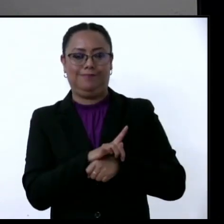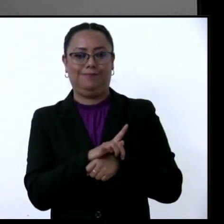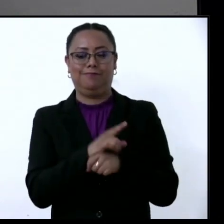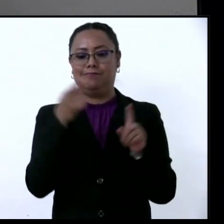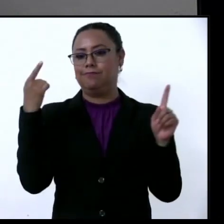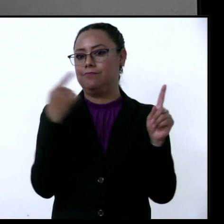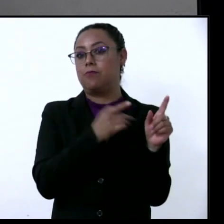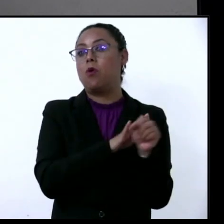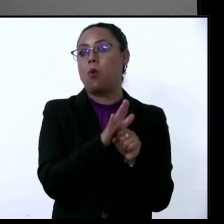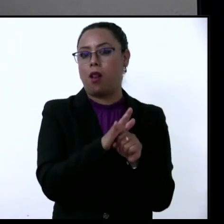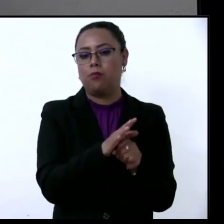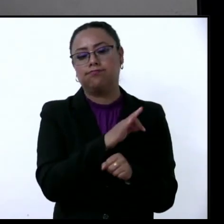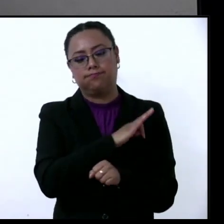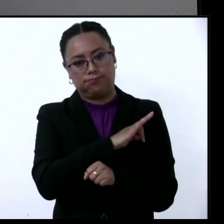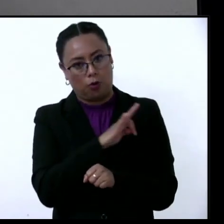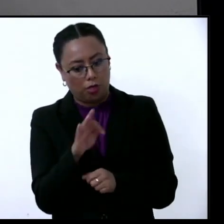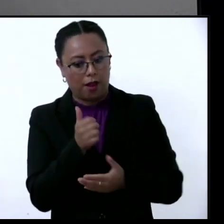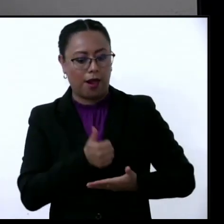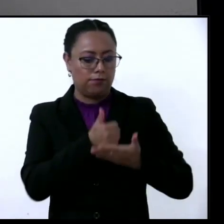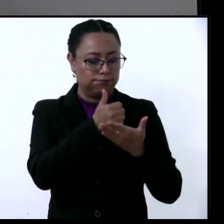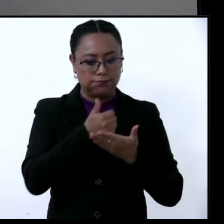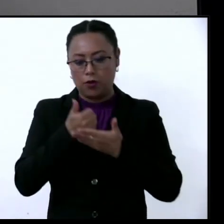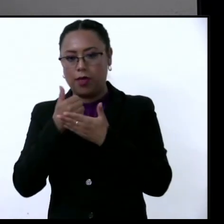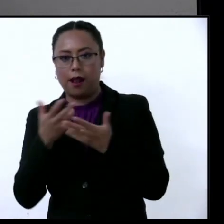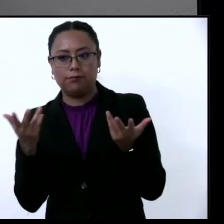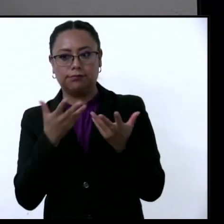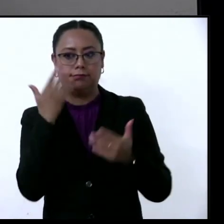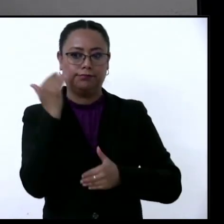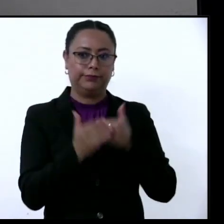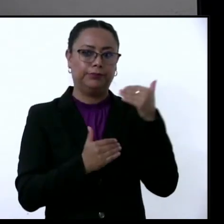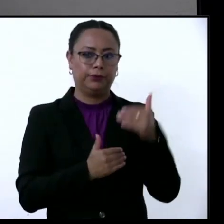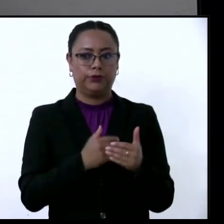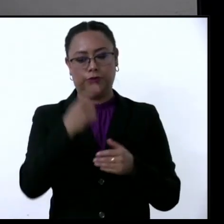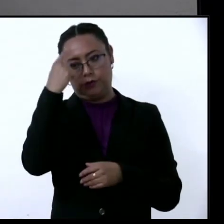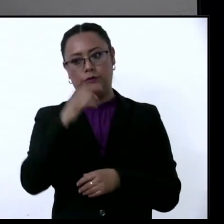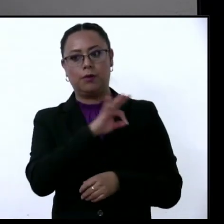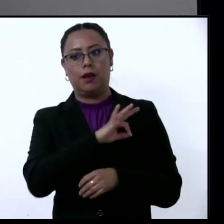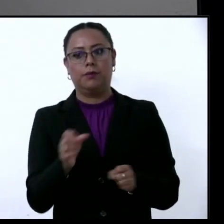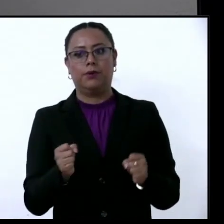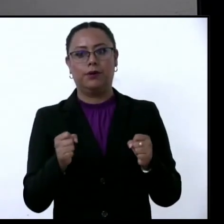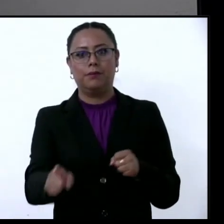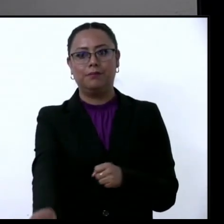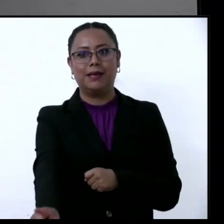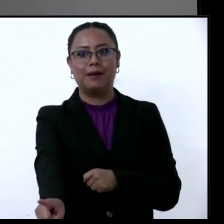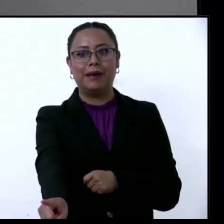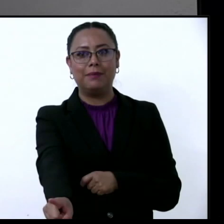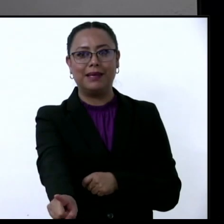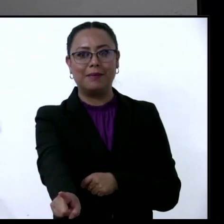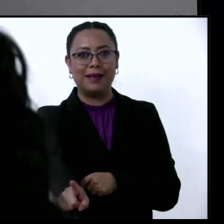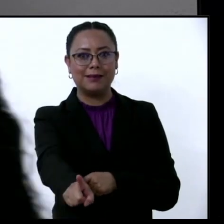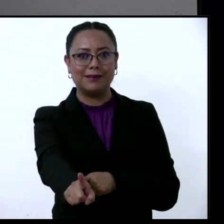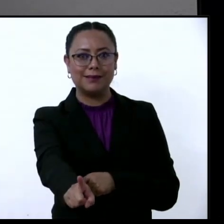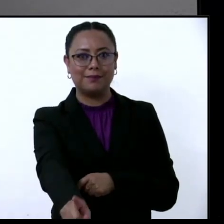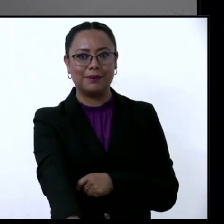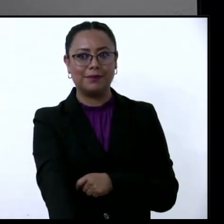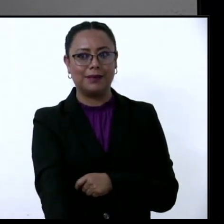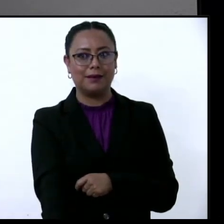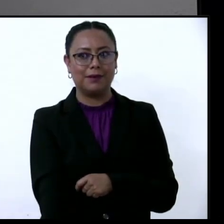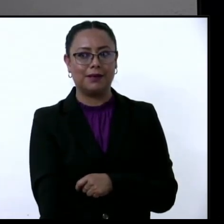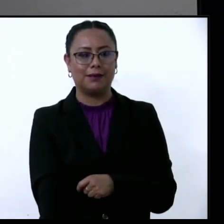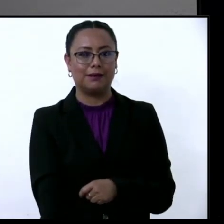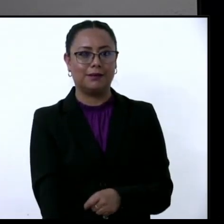finalidad pues poder ayudar a generar procesos de fortalecimiento en materia de capacitación, que es otro de los